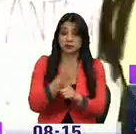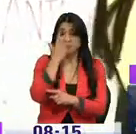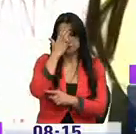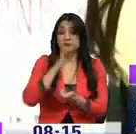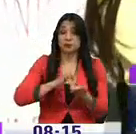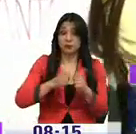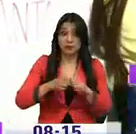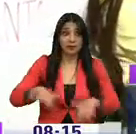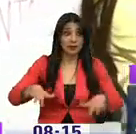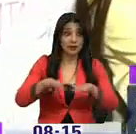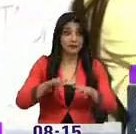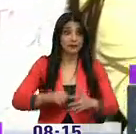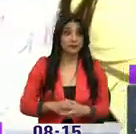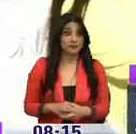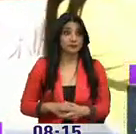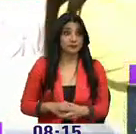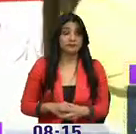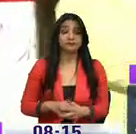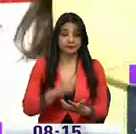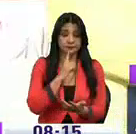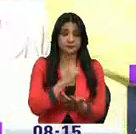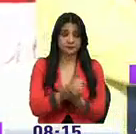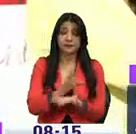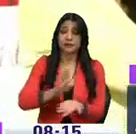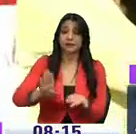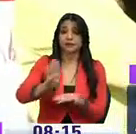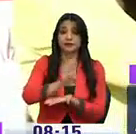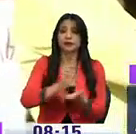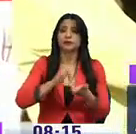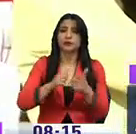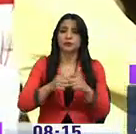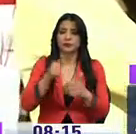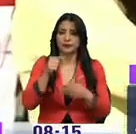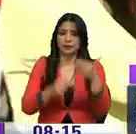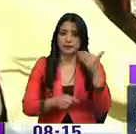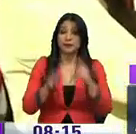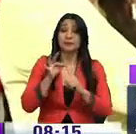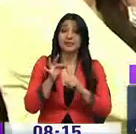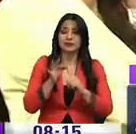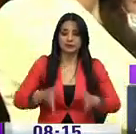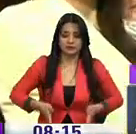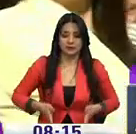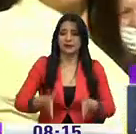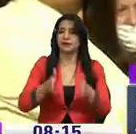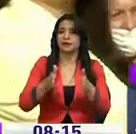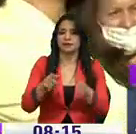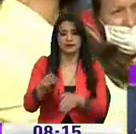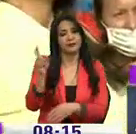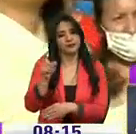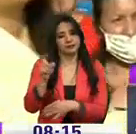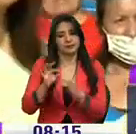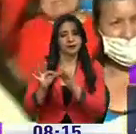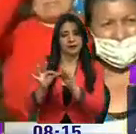problemas que tiene el barrio. Es correcto, en el barrio hay varios problemas. El principal es esta calle. Mire, aquí tenemos por lo menos